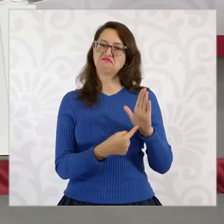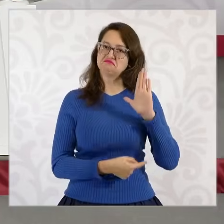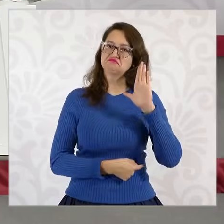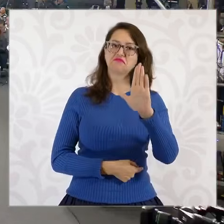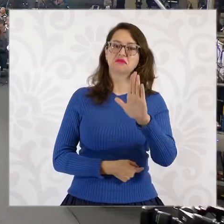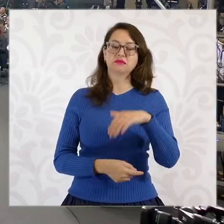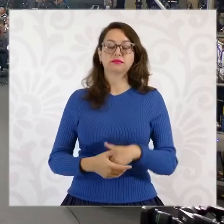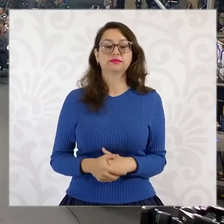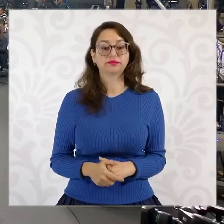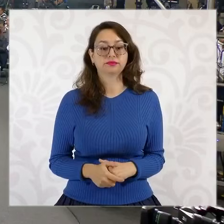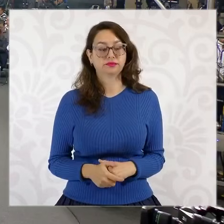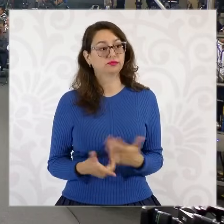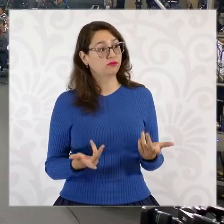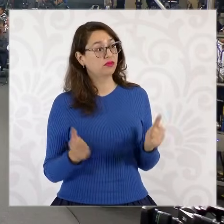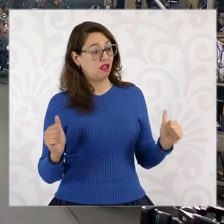este encuentro, presidente?